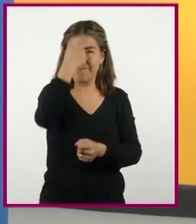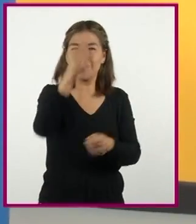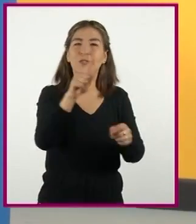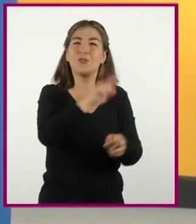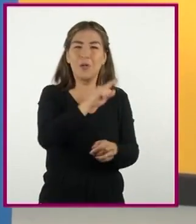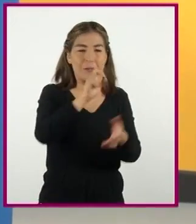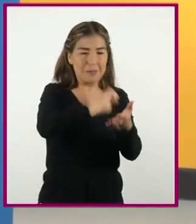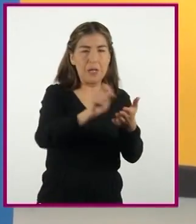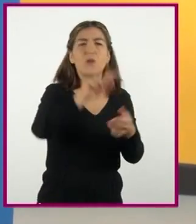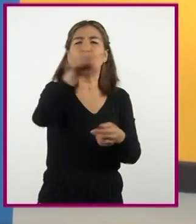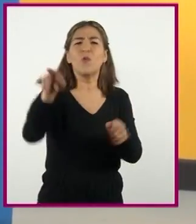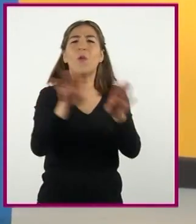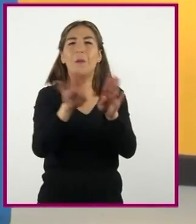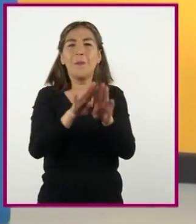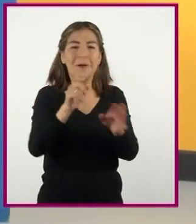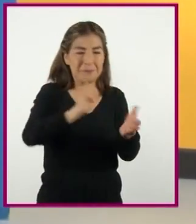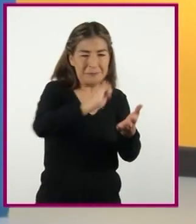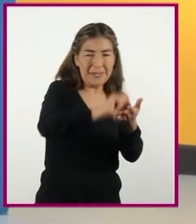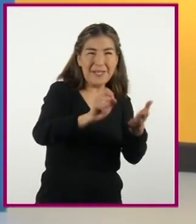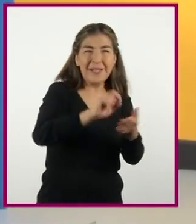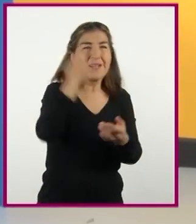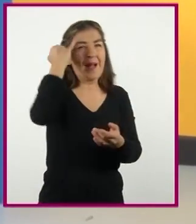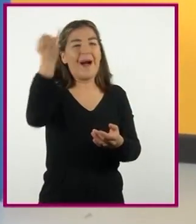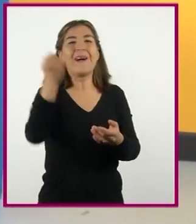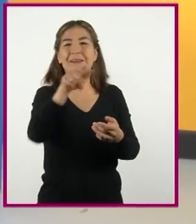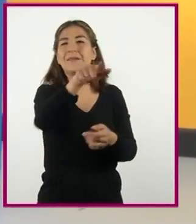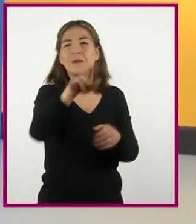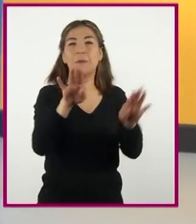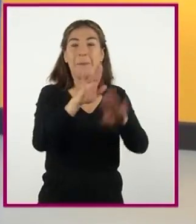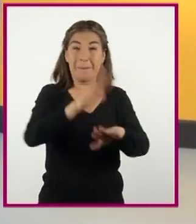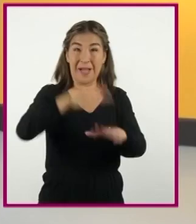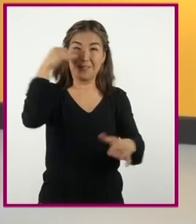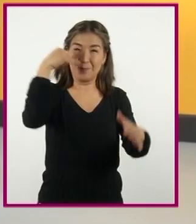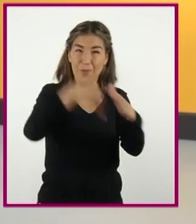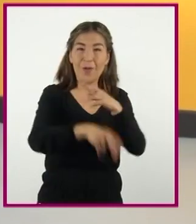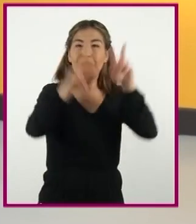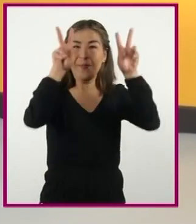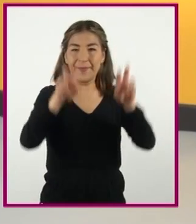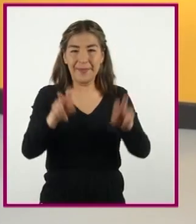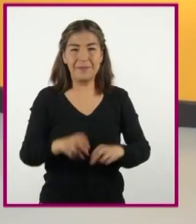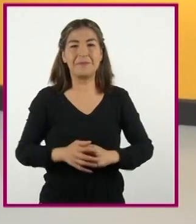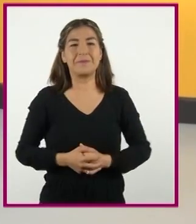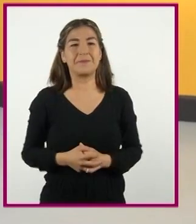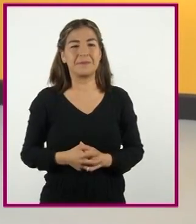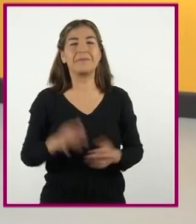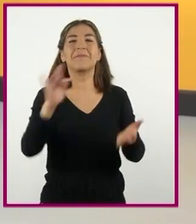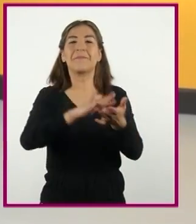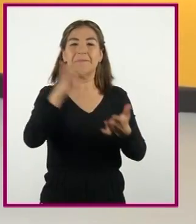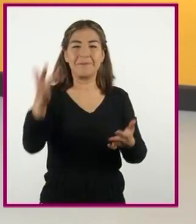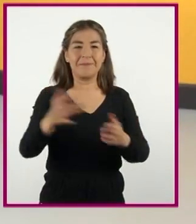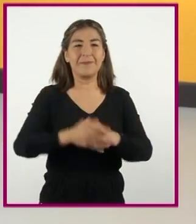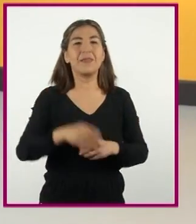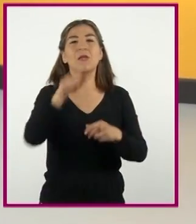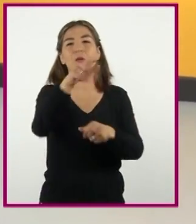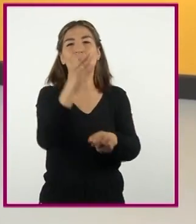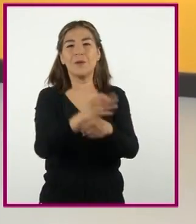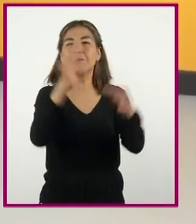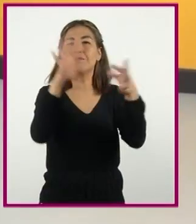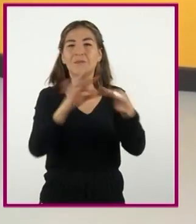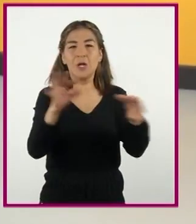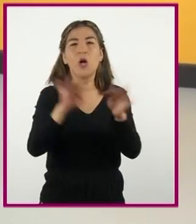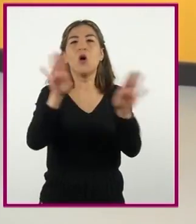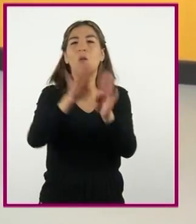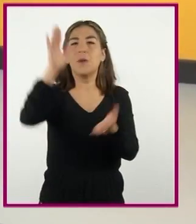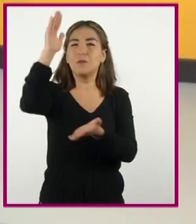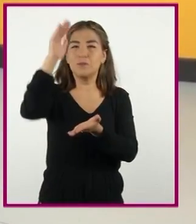e inventen otros. Para profundizar en el estudio de este tema, Gracias, maestro Julio, por explicarnos la